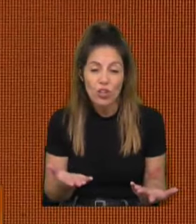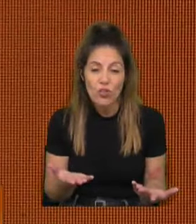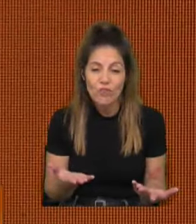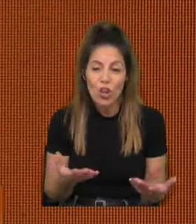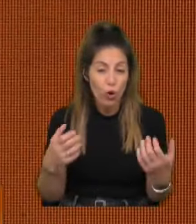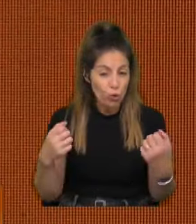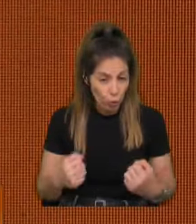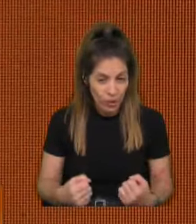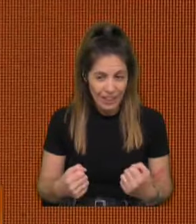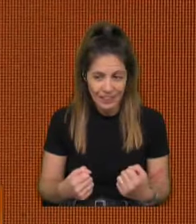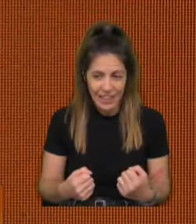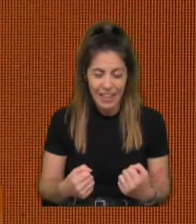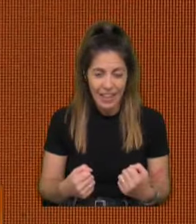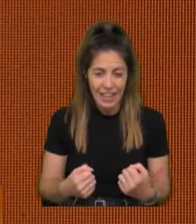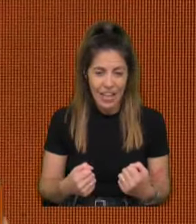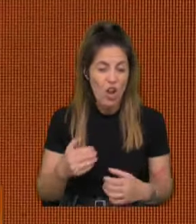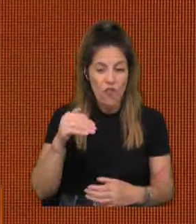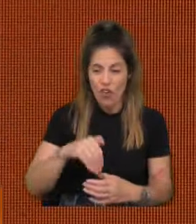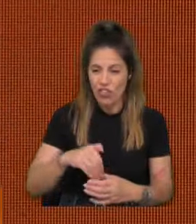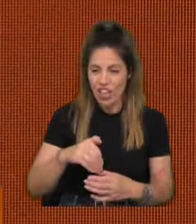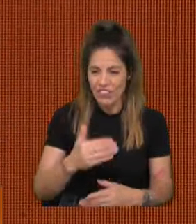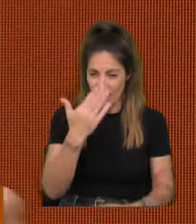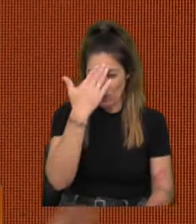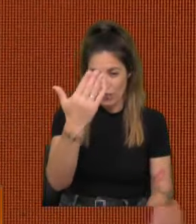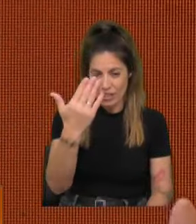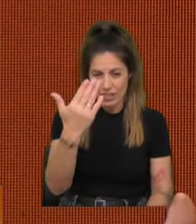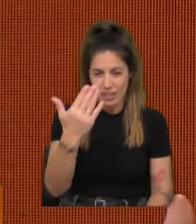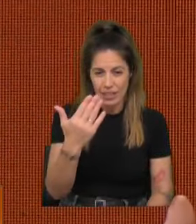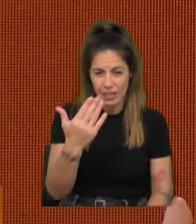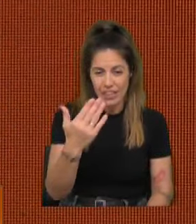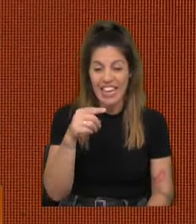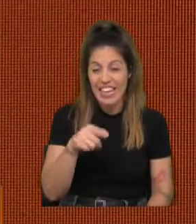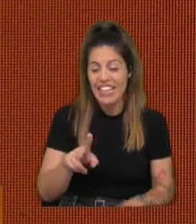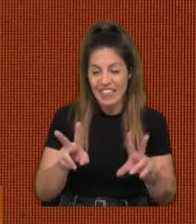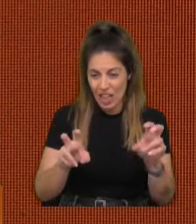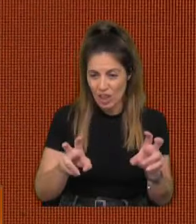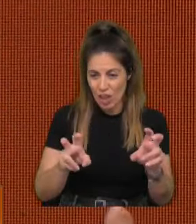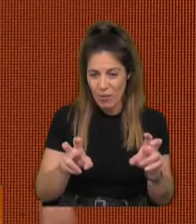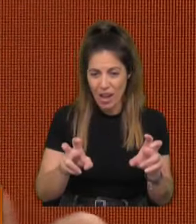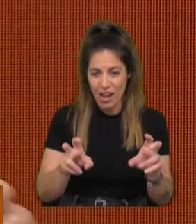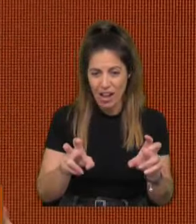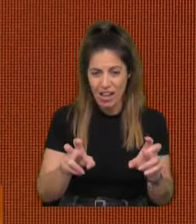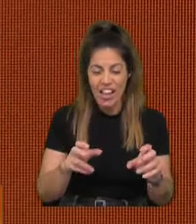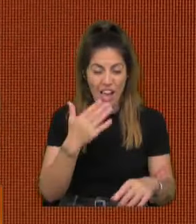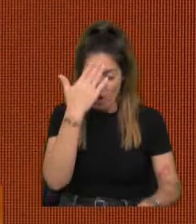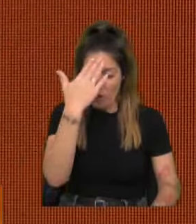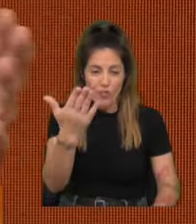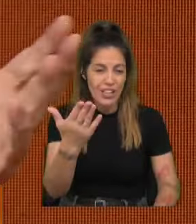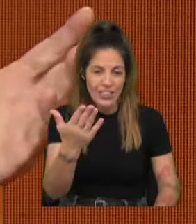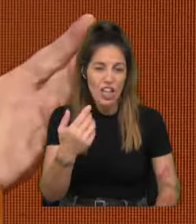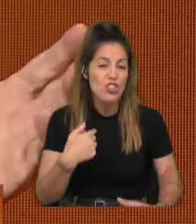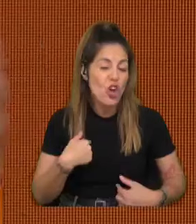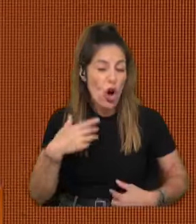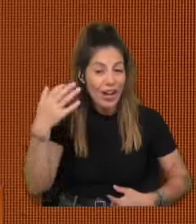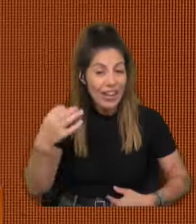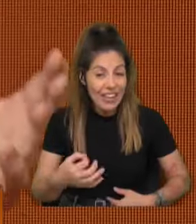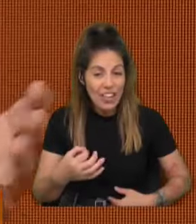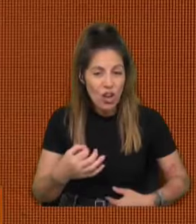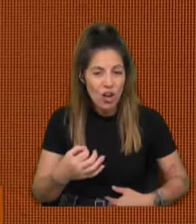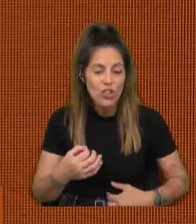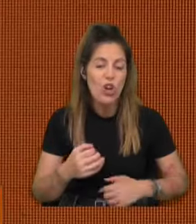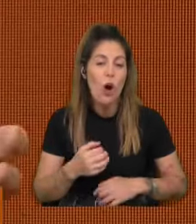contundente la postura de los votantes frenteamplistas en este tema decir el frente Yo creo que el tema